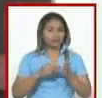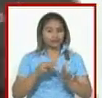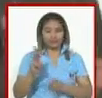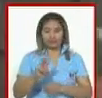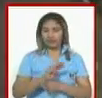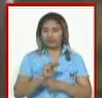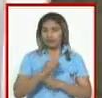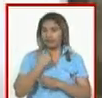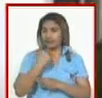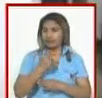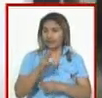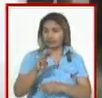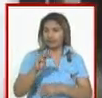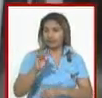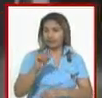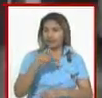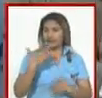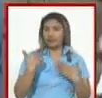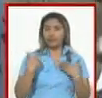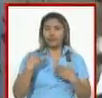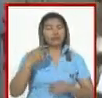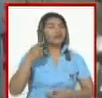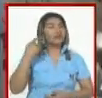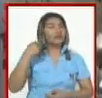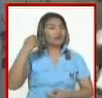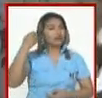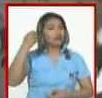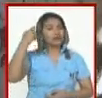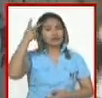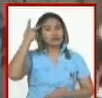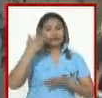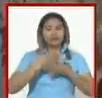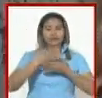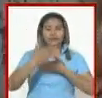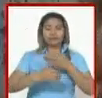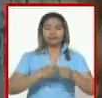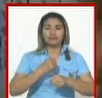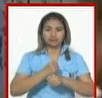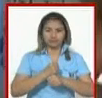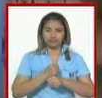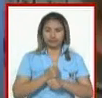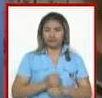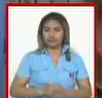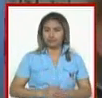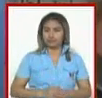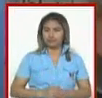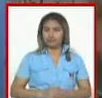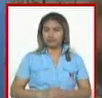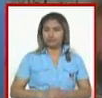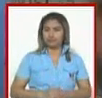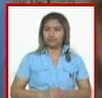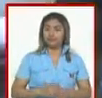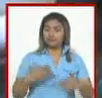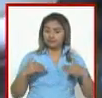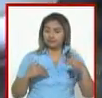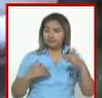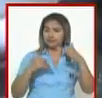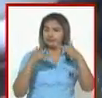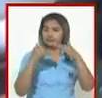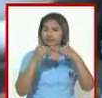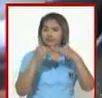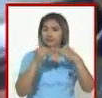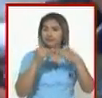el ministro anticipó que carlos meza tendrá su jubilación política el próximo año pero de ninguna manera para que veamos ese nivel